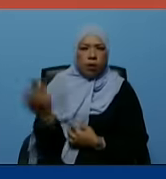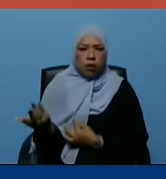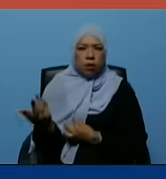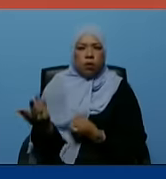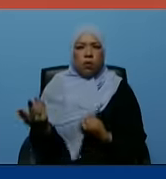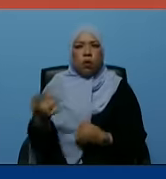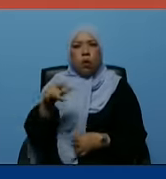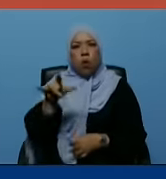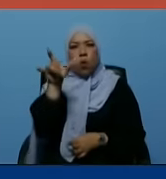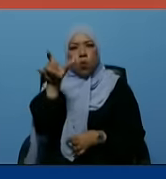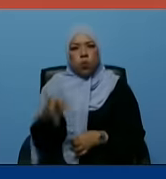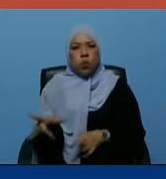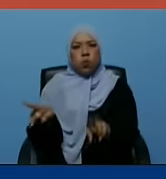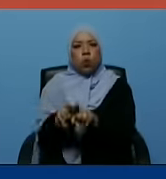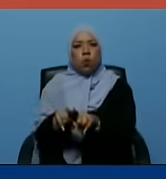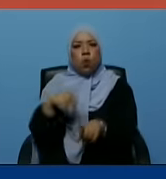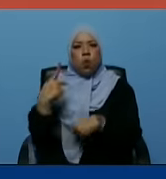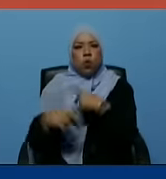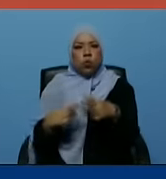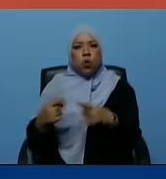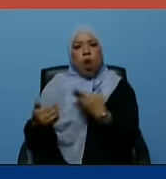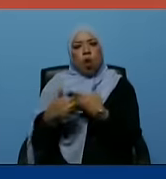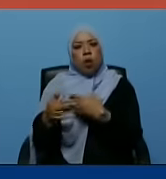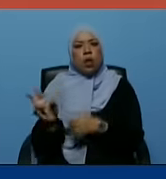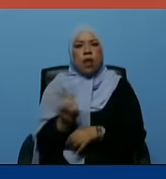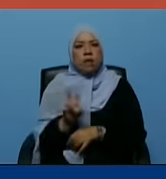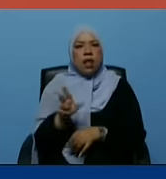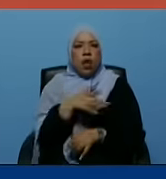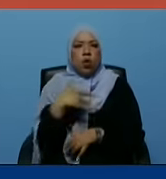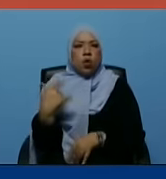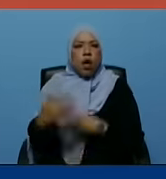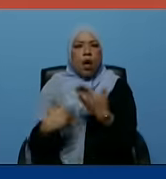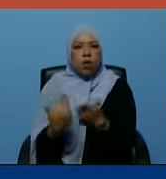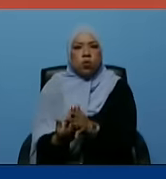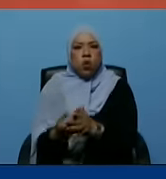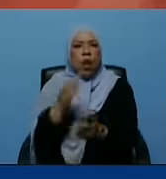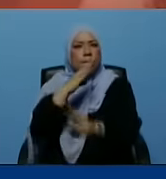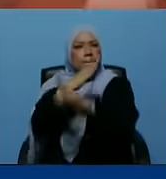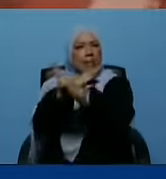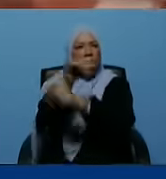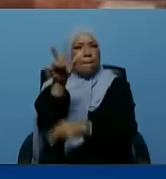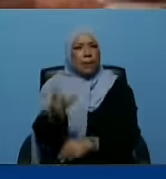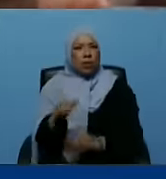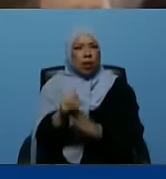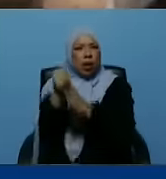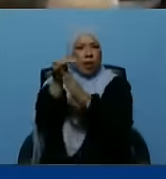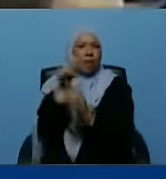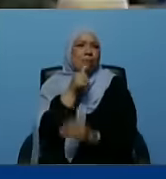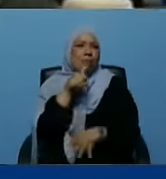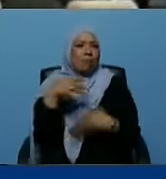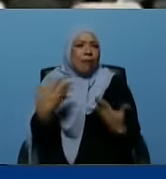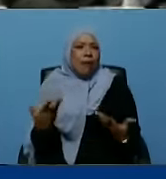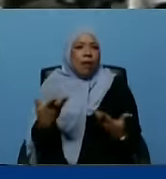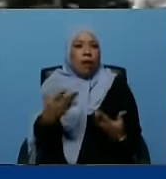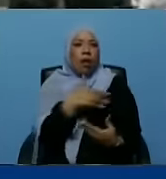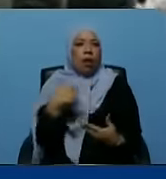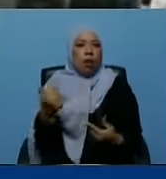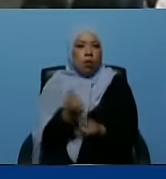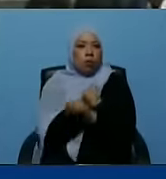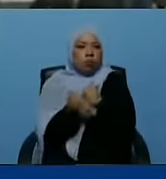¿Por qué Elon Musk está contra Venezuela? ¿Qué quiere Elon Musk de Venezuela? ¿Ah, que nos quiere